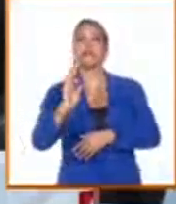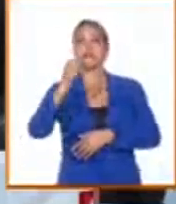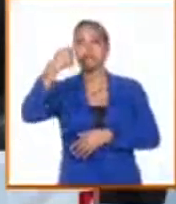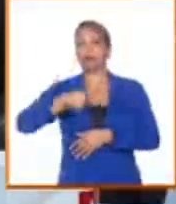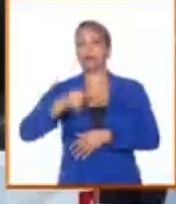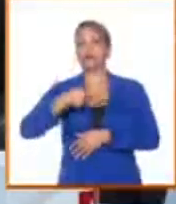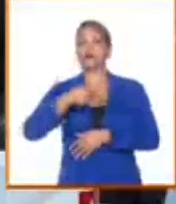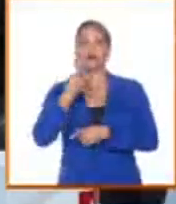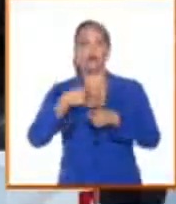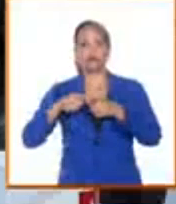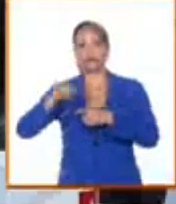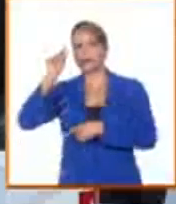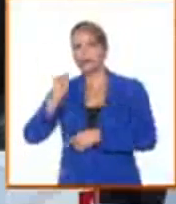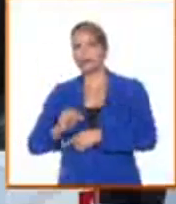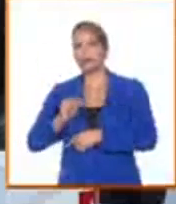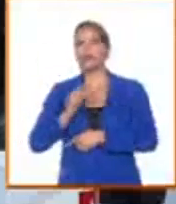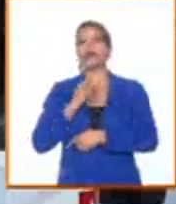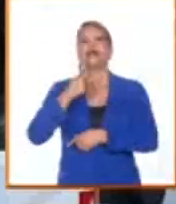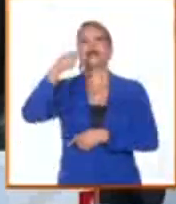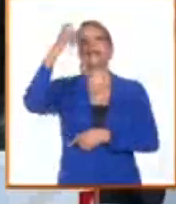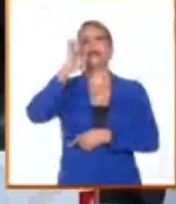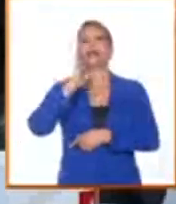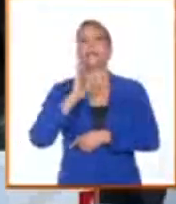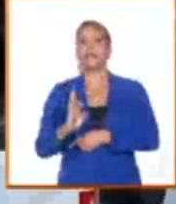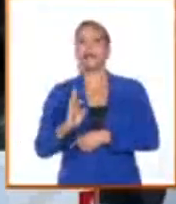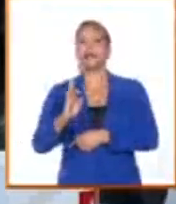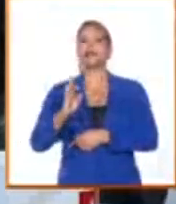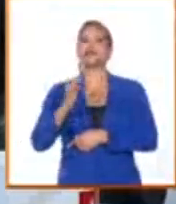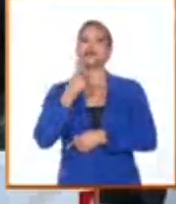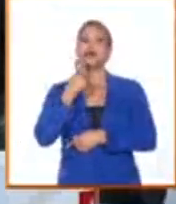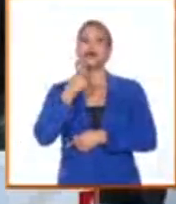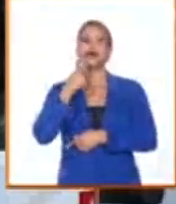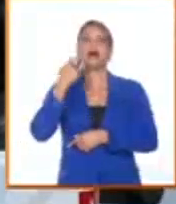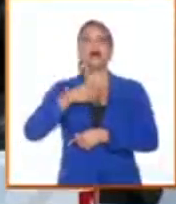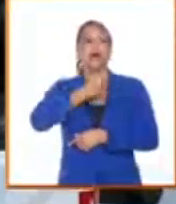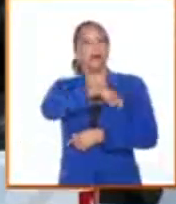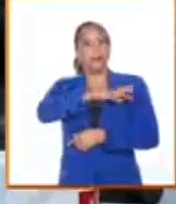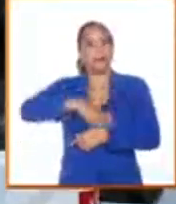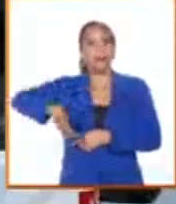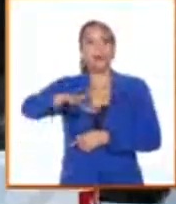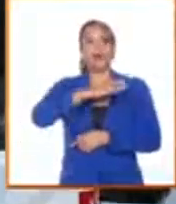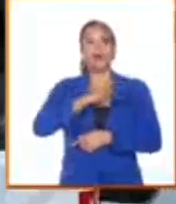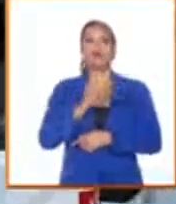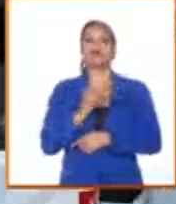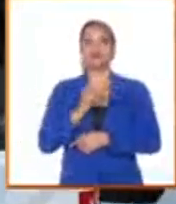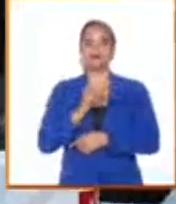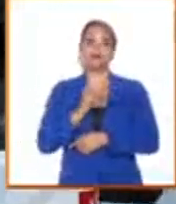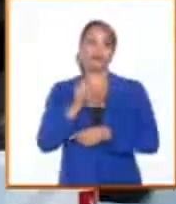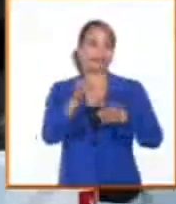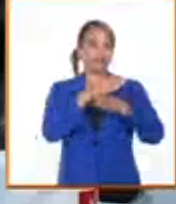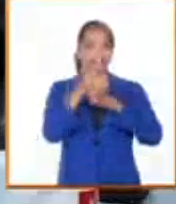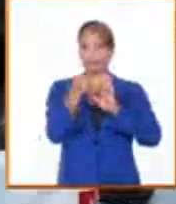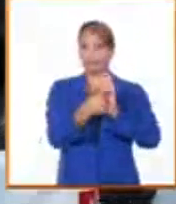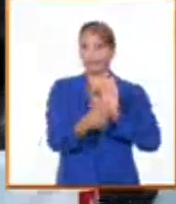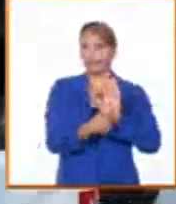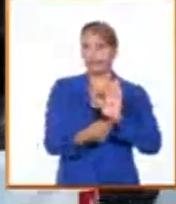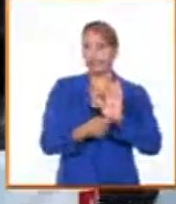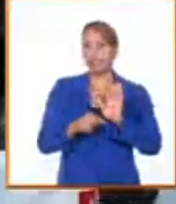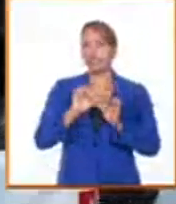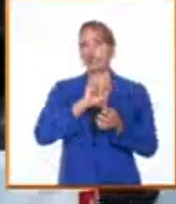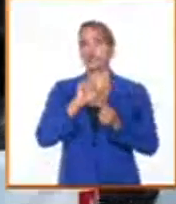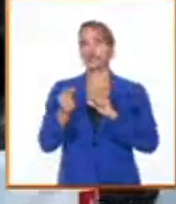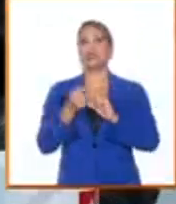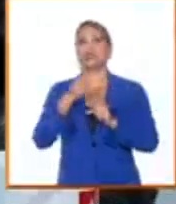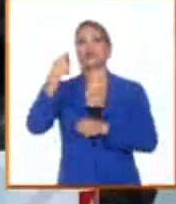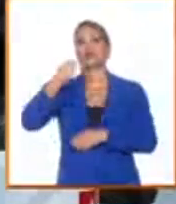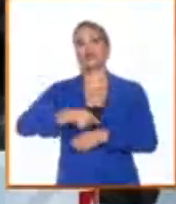orden público, del bienestar general, de la seguridad colectiva y, por supuesto, la observancia de todo el ordenamiento jurídico